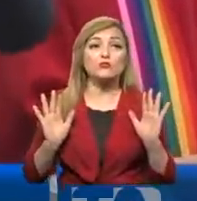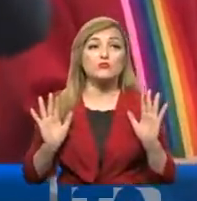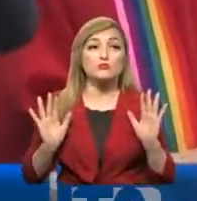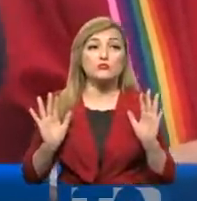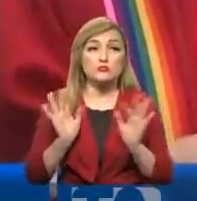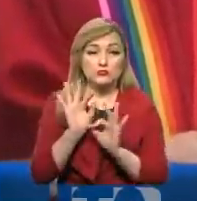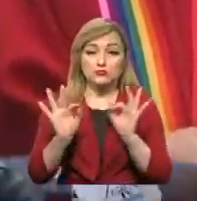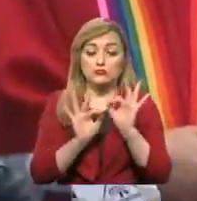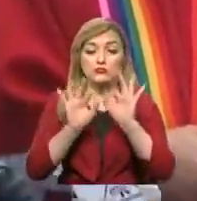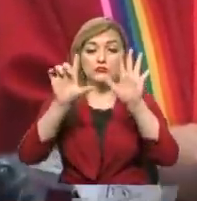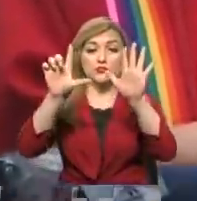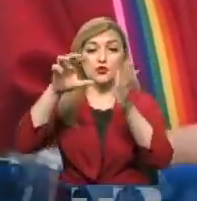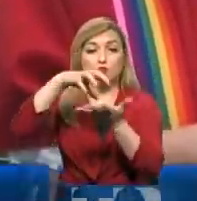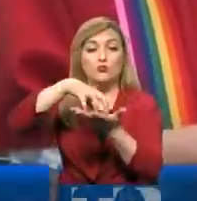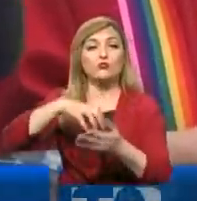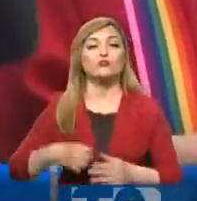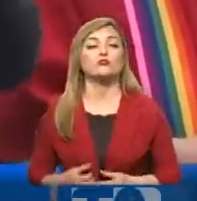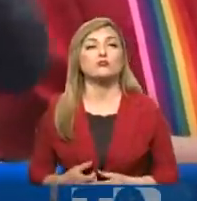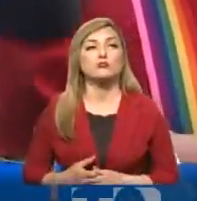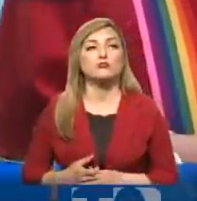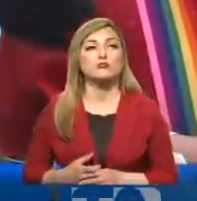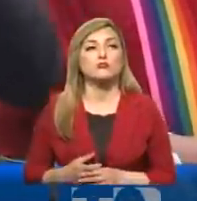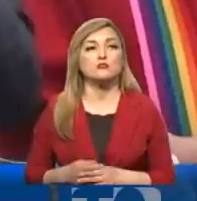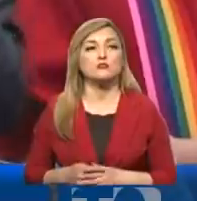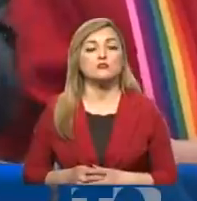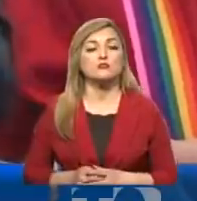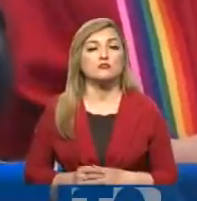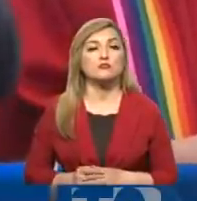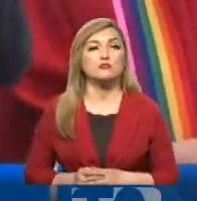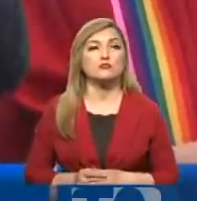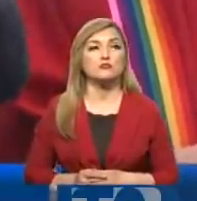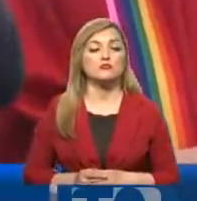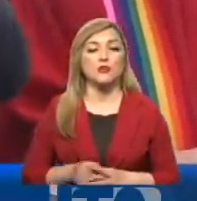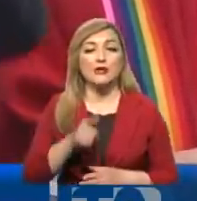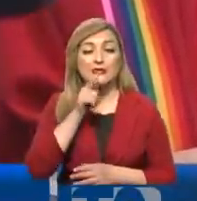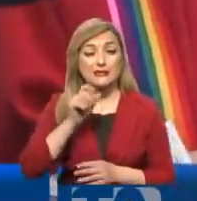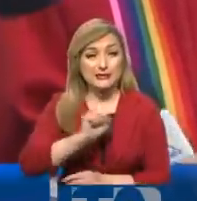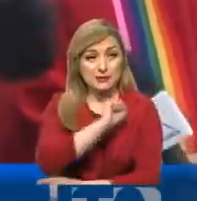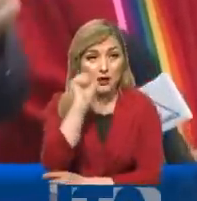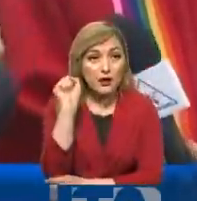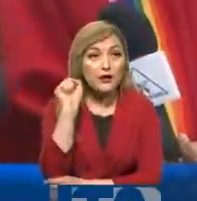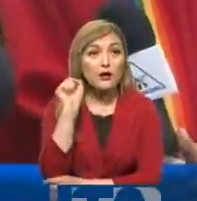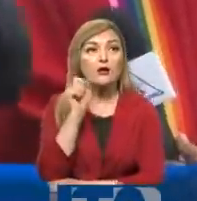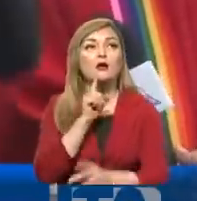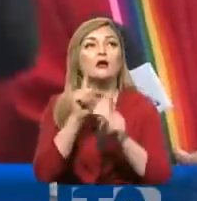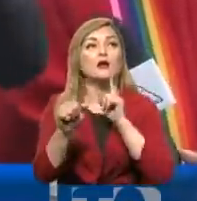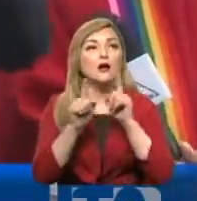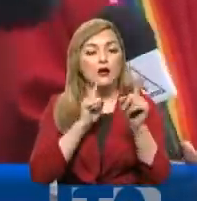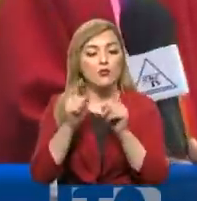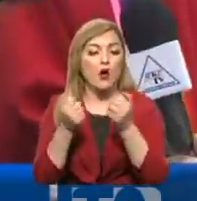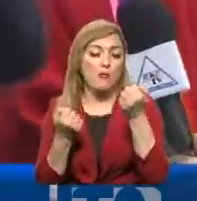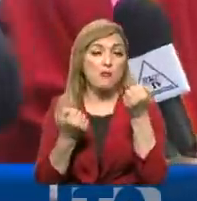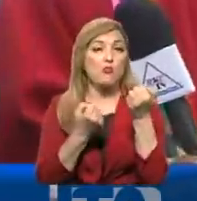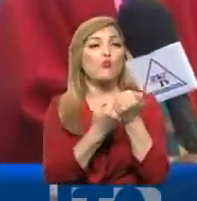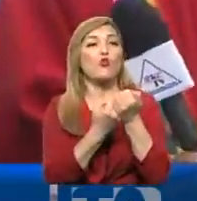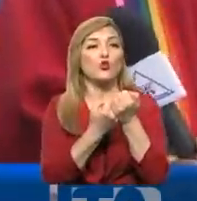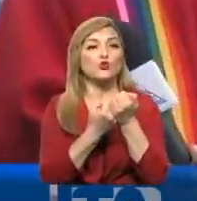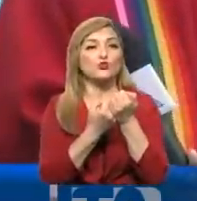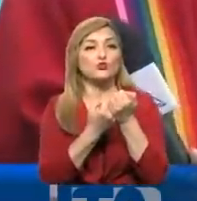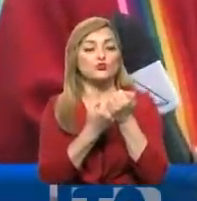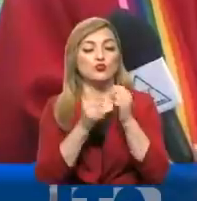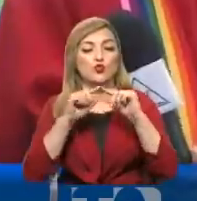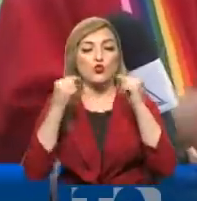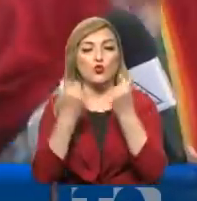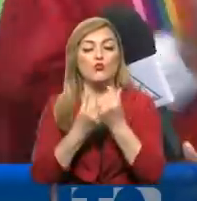hagamos en estas 7 provincias, y quien resulta ganador, pues dialogamos y apoyamos y hacemos un frente a